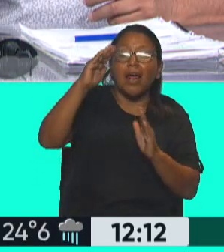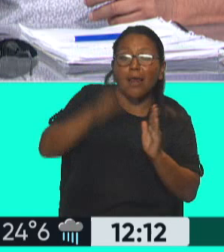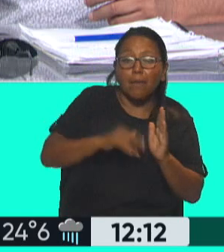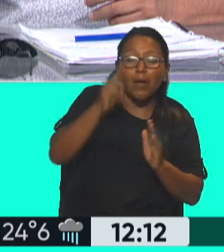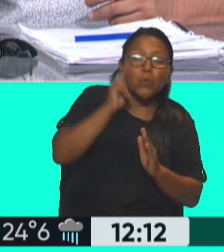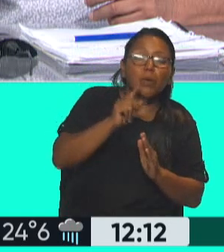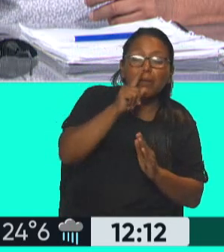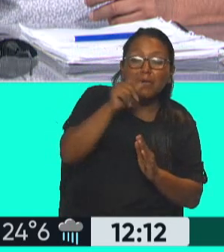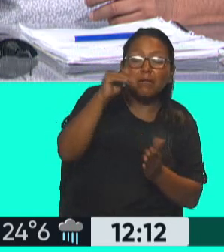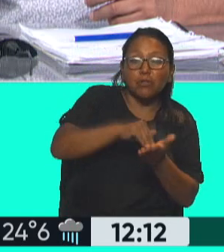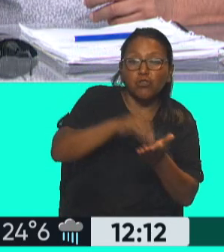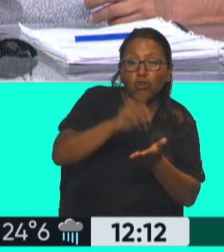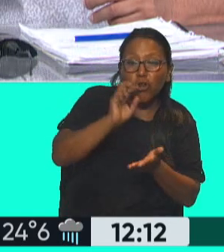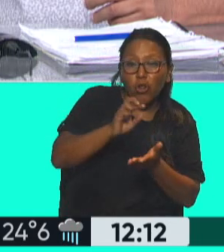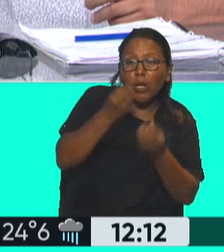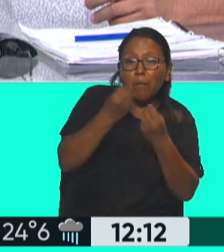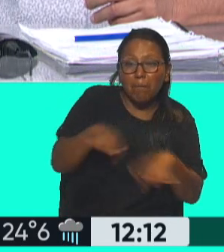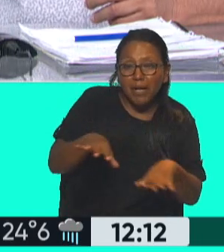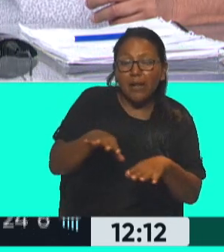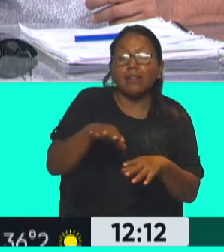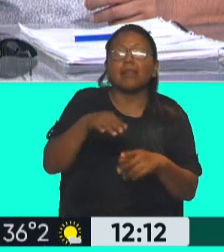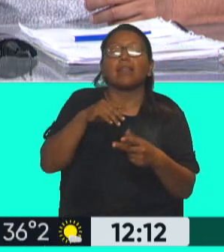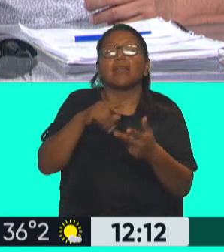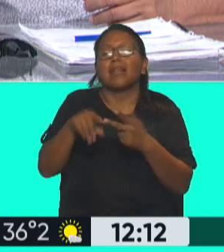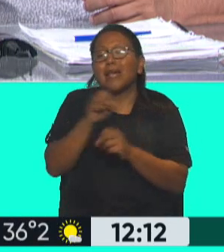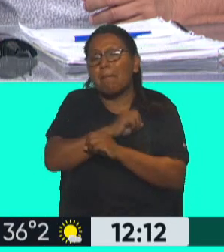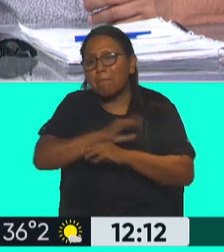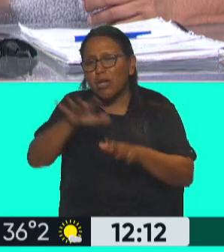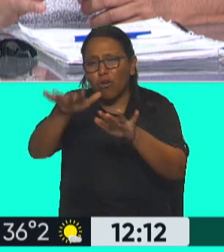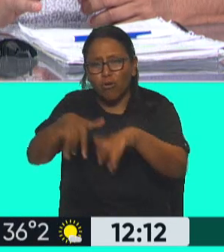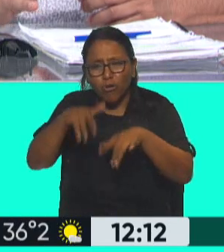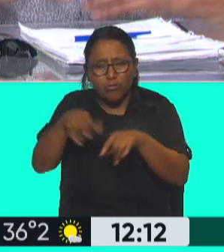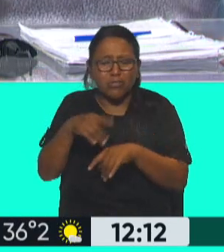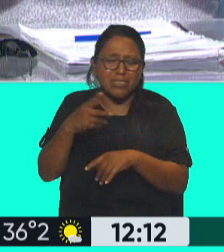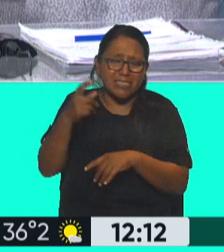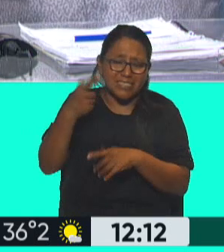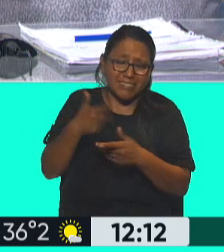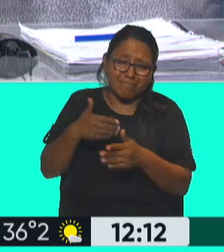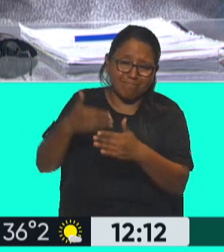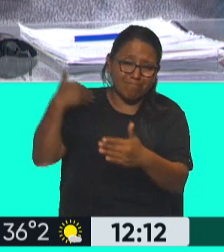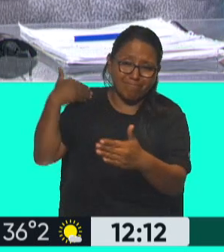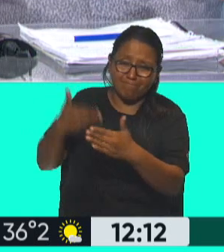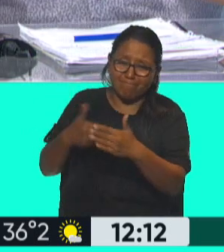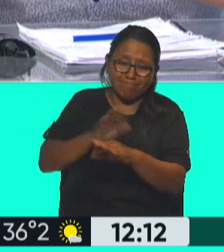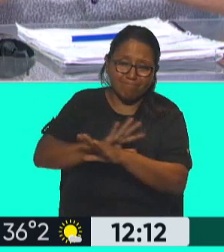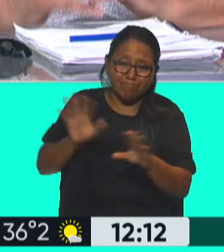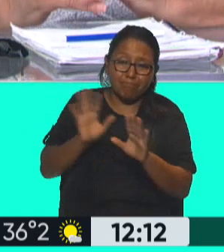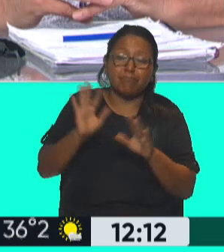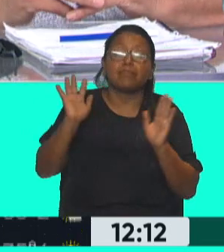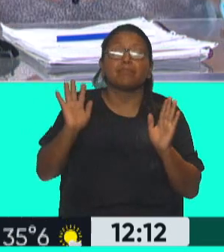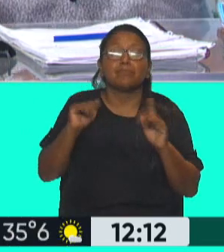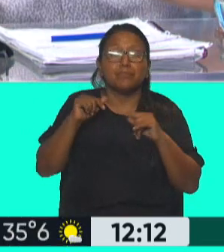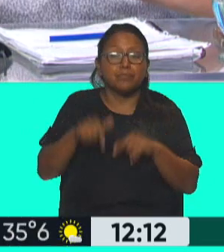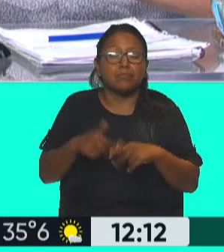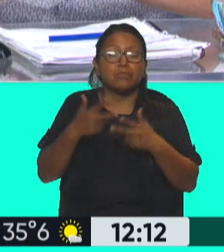9.000 millones de dólares estimados de pérdida, la peor cosecha de la última década hasta ahora. Esto es,